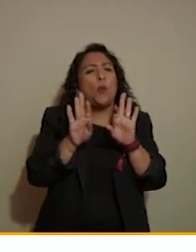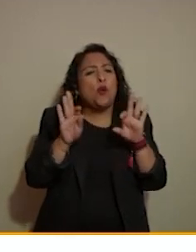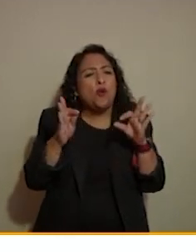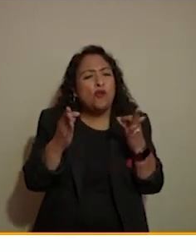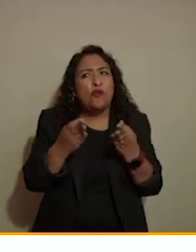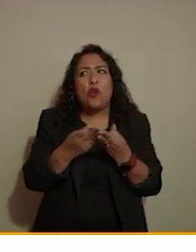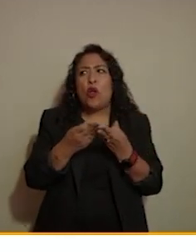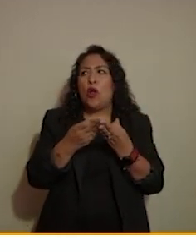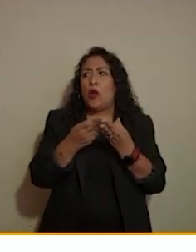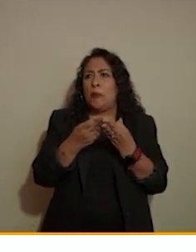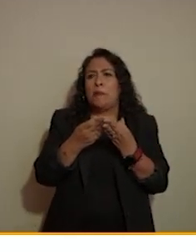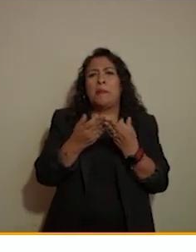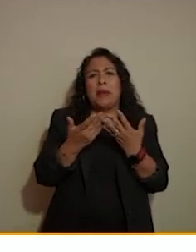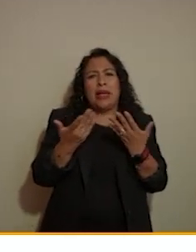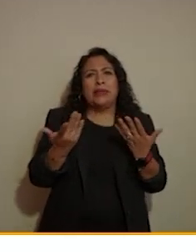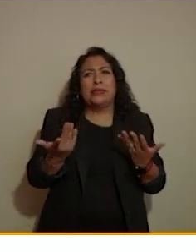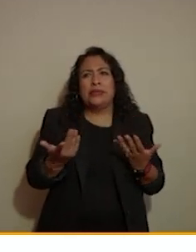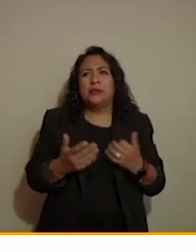para